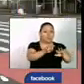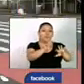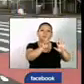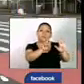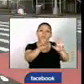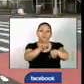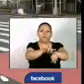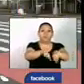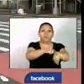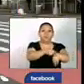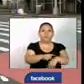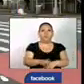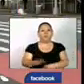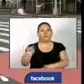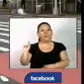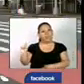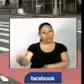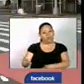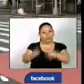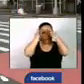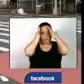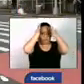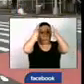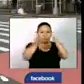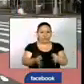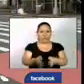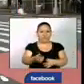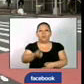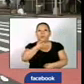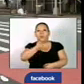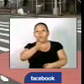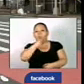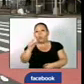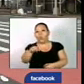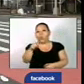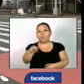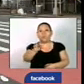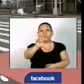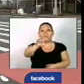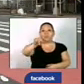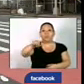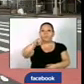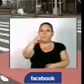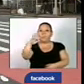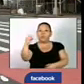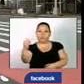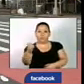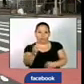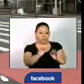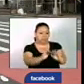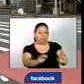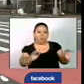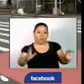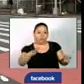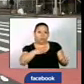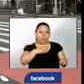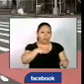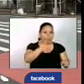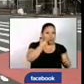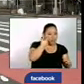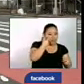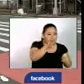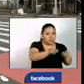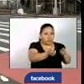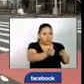A pesar de esta directriz según la cadena CBS hasta el lunes 3200 menores se encontraban bajo la custodia de la